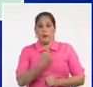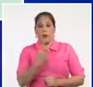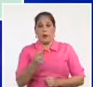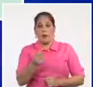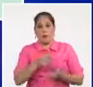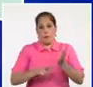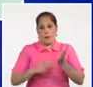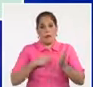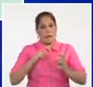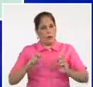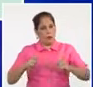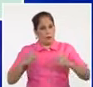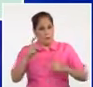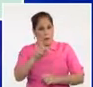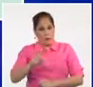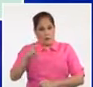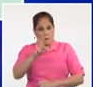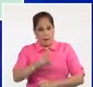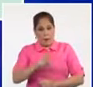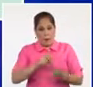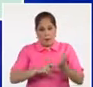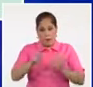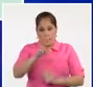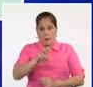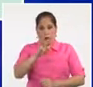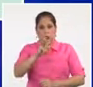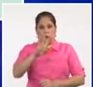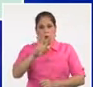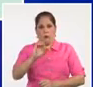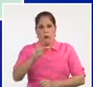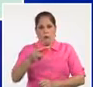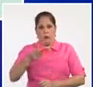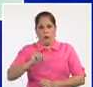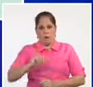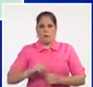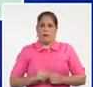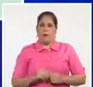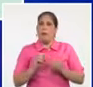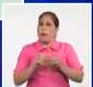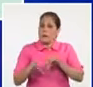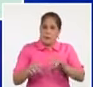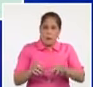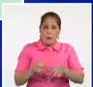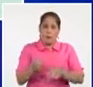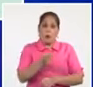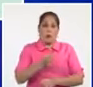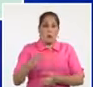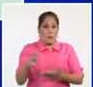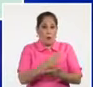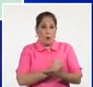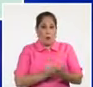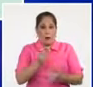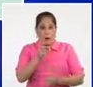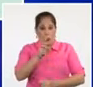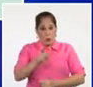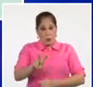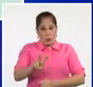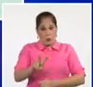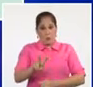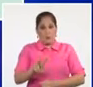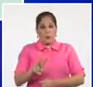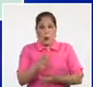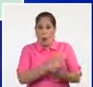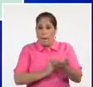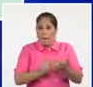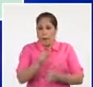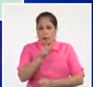Reitero, Camagüey con 340 casos ayer, dispersos además en 12 de sus 13